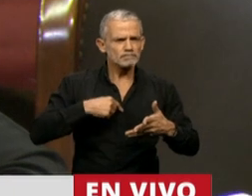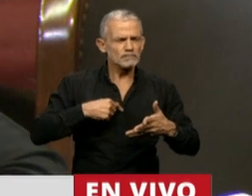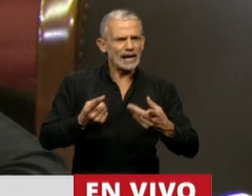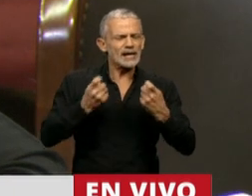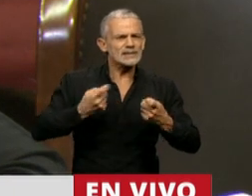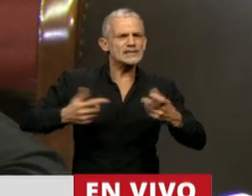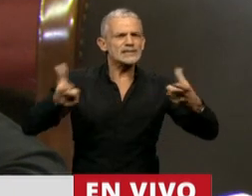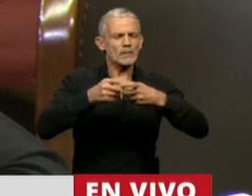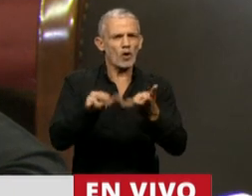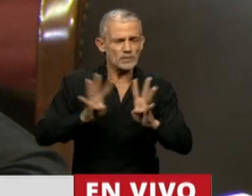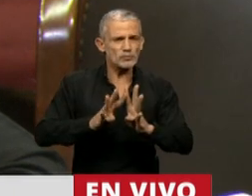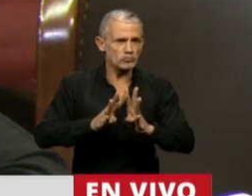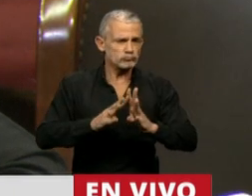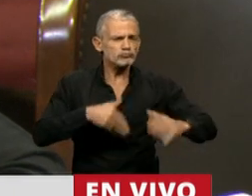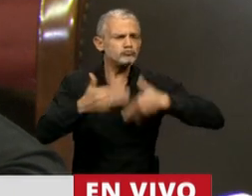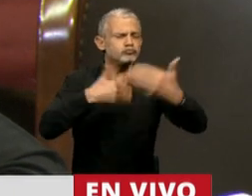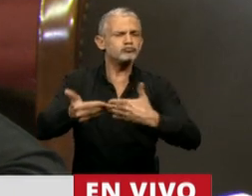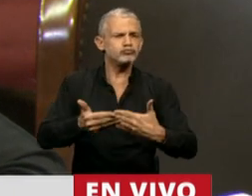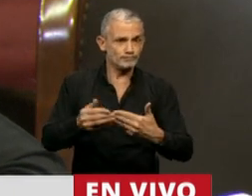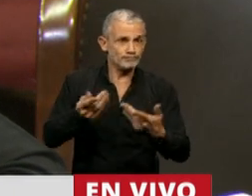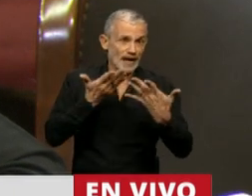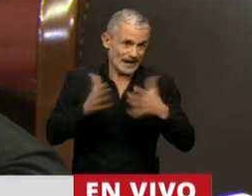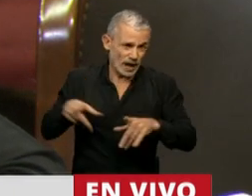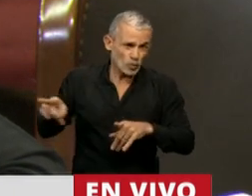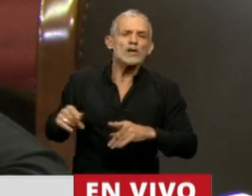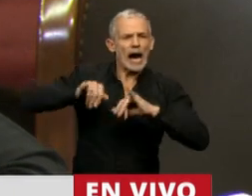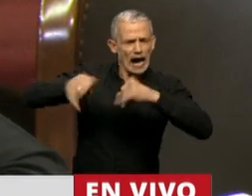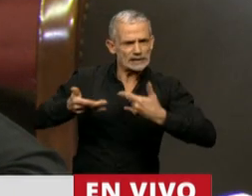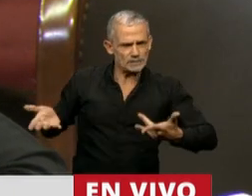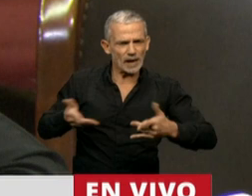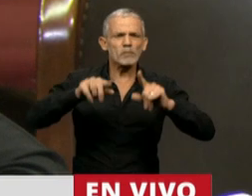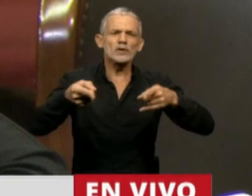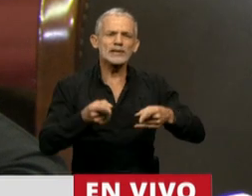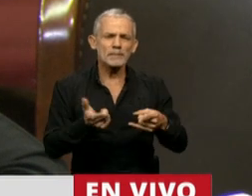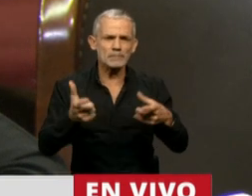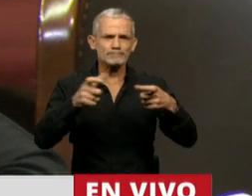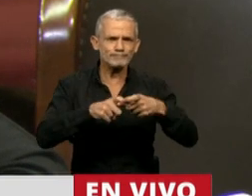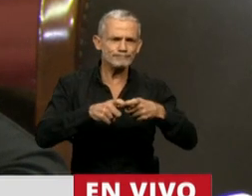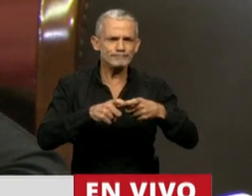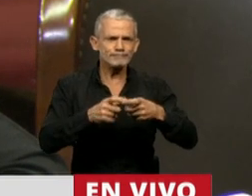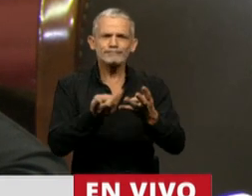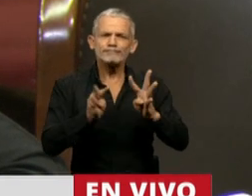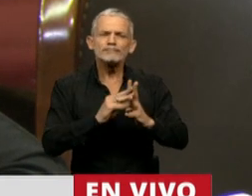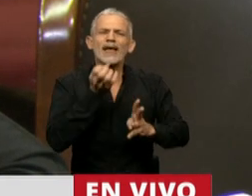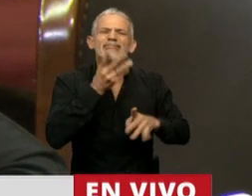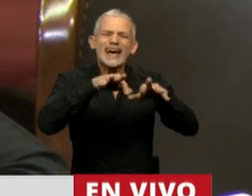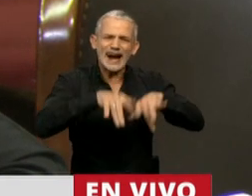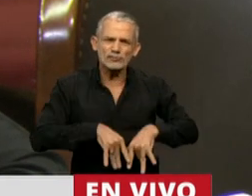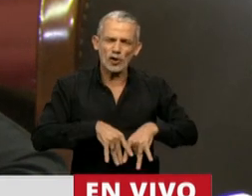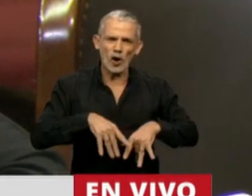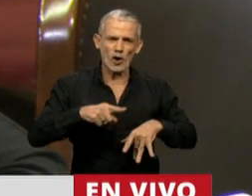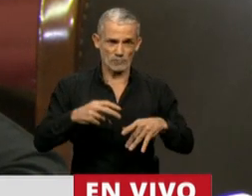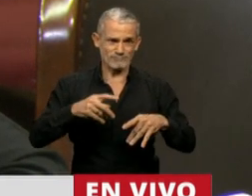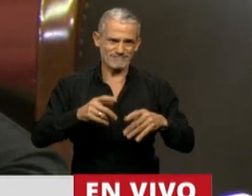necesidad de proceder con la aceptación de la renuncia de Ami y acompañar la declaración que la cámara a